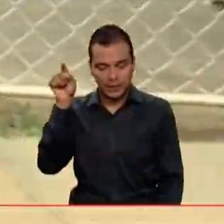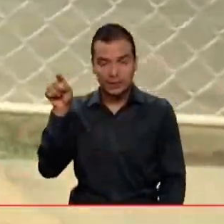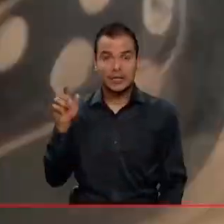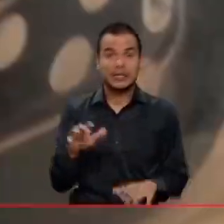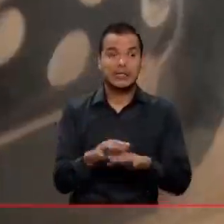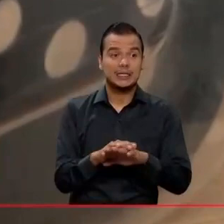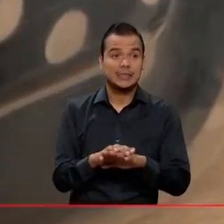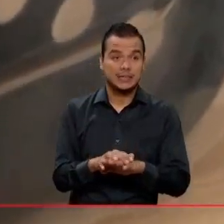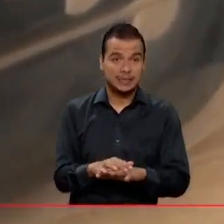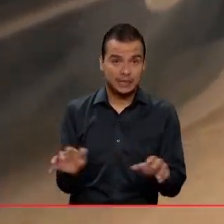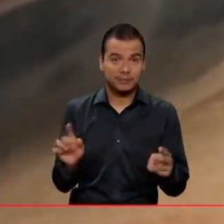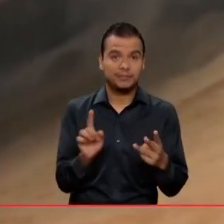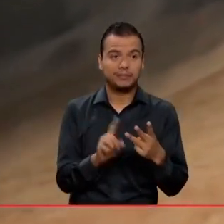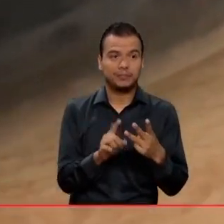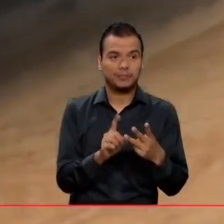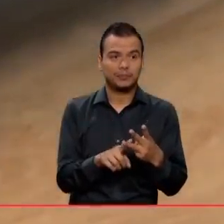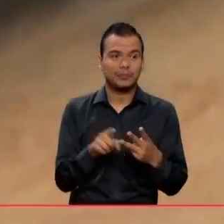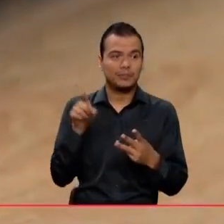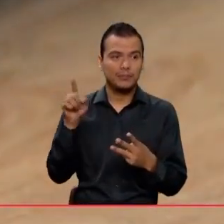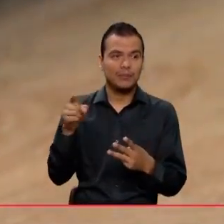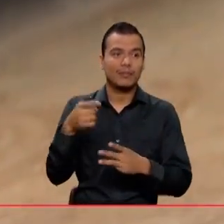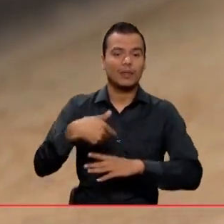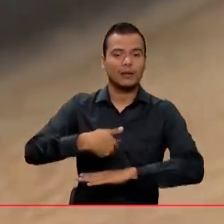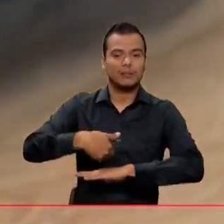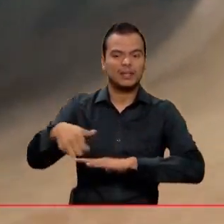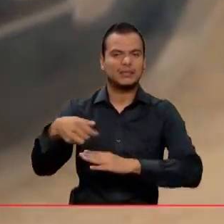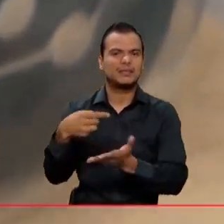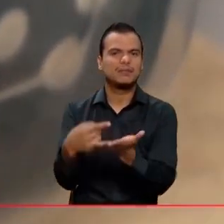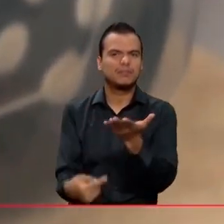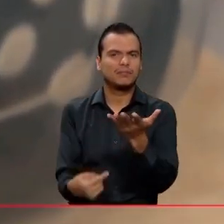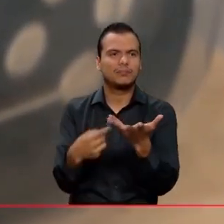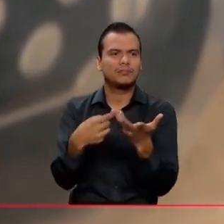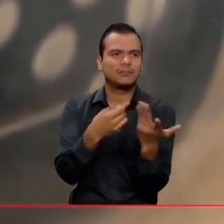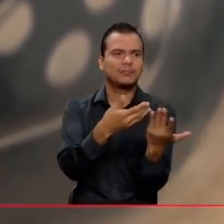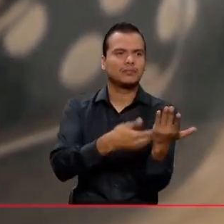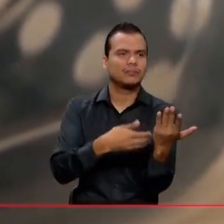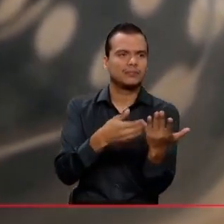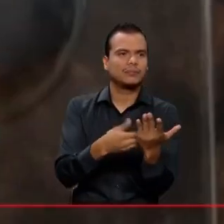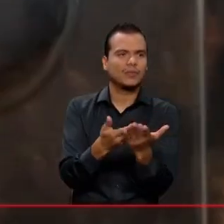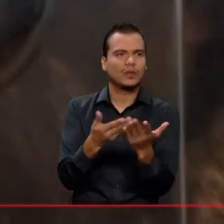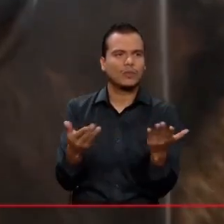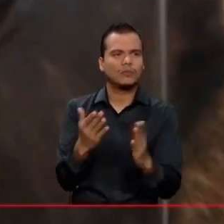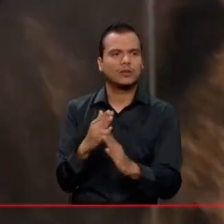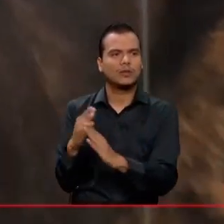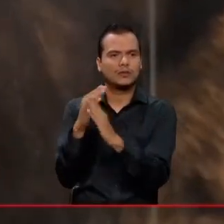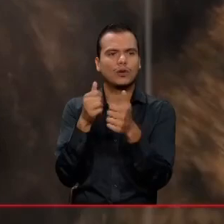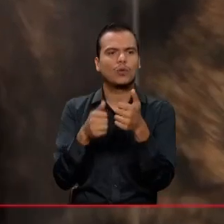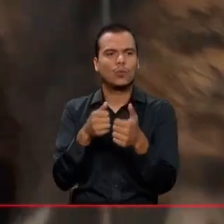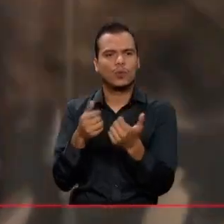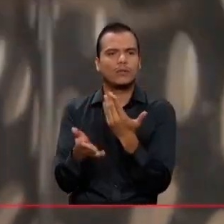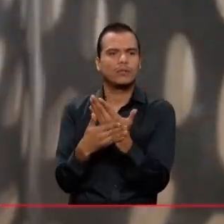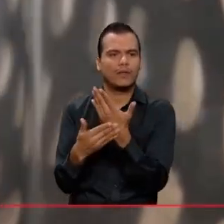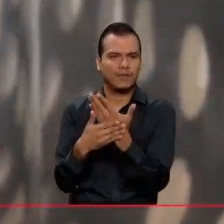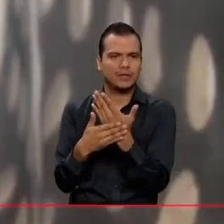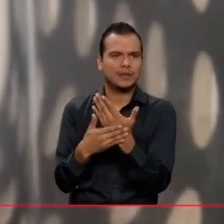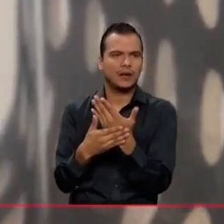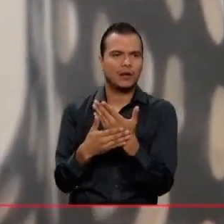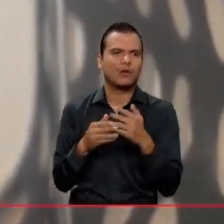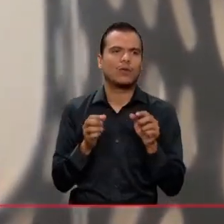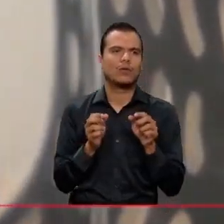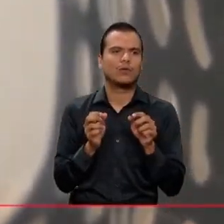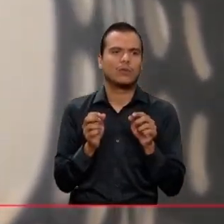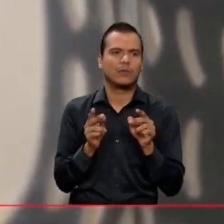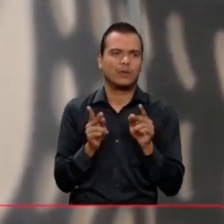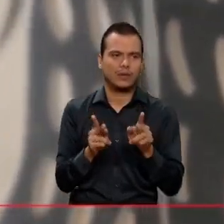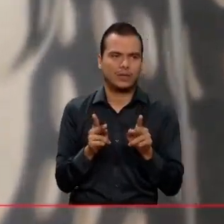le va a exigir el transportador como los elementos de seguridad, que es muy importante, que es